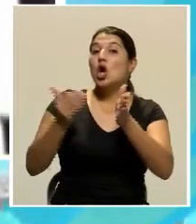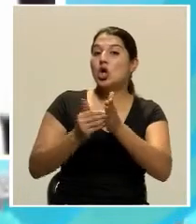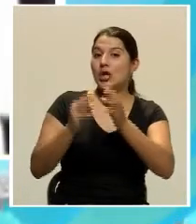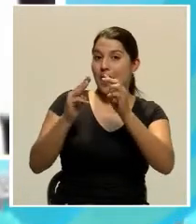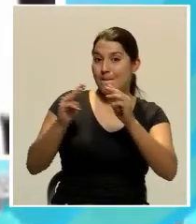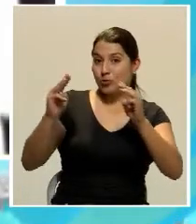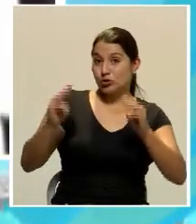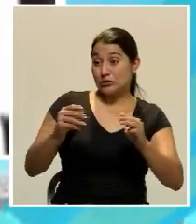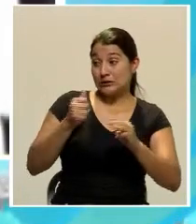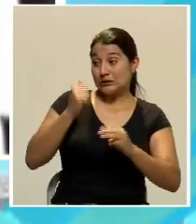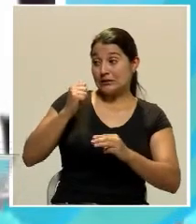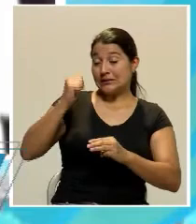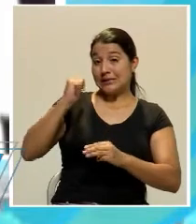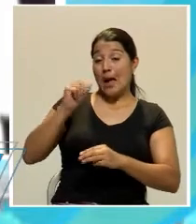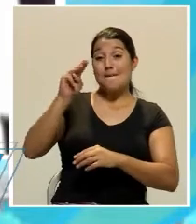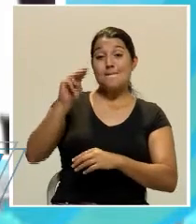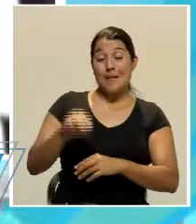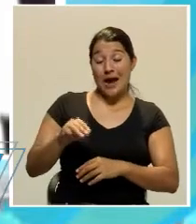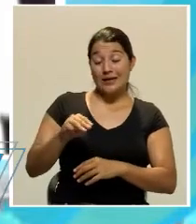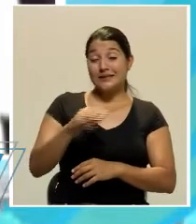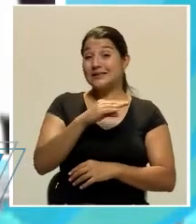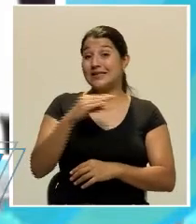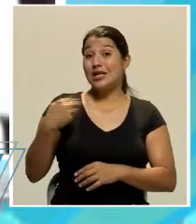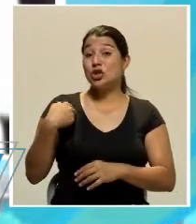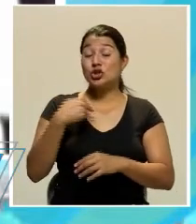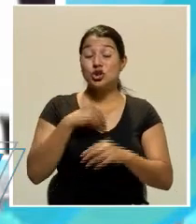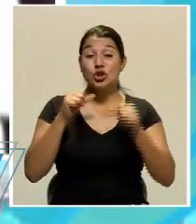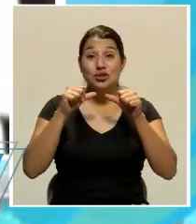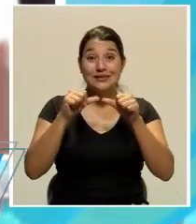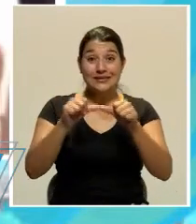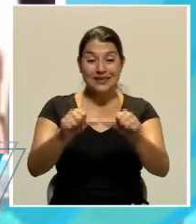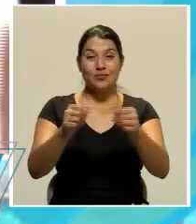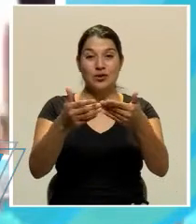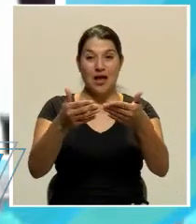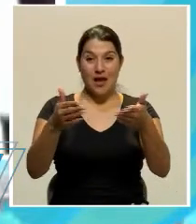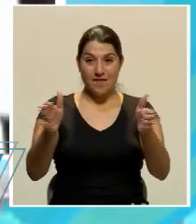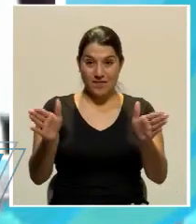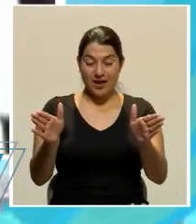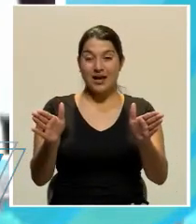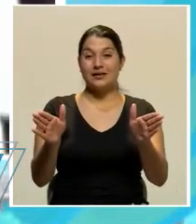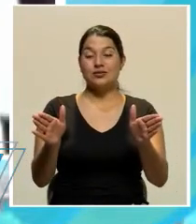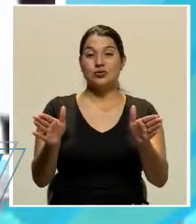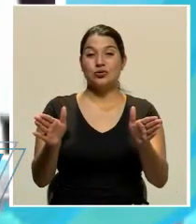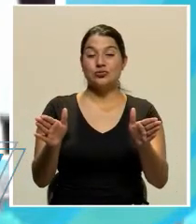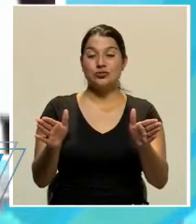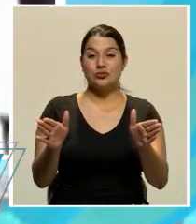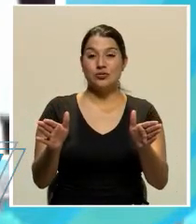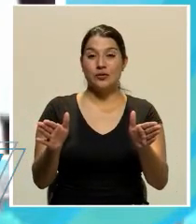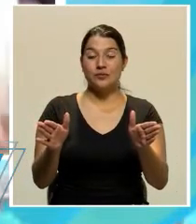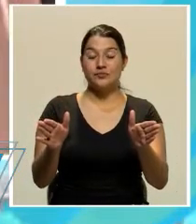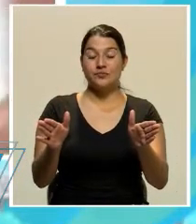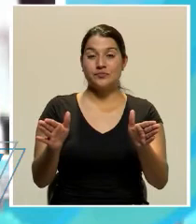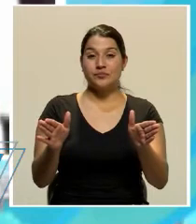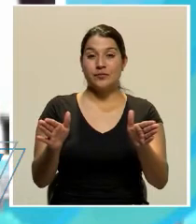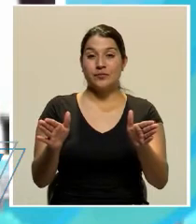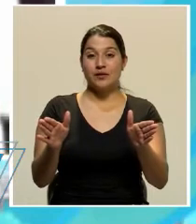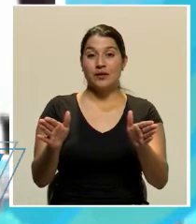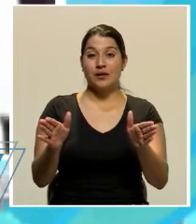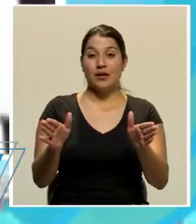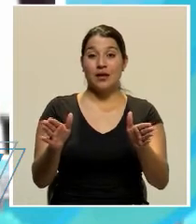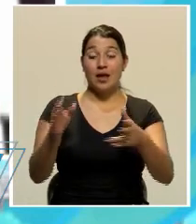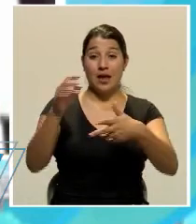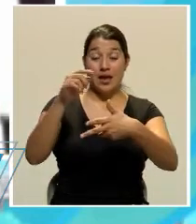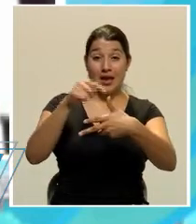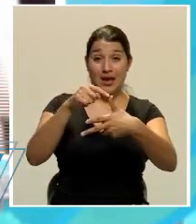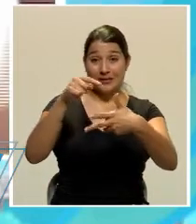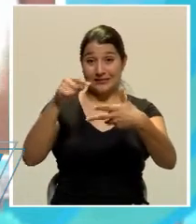este martes y vamos a estar activos en las pausas, en las